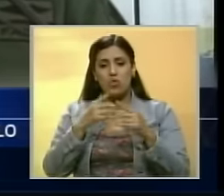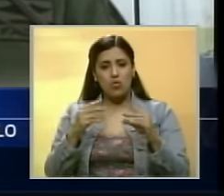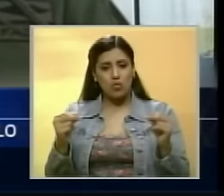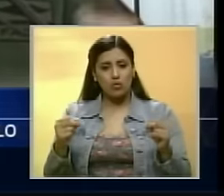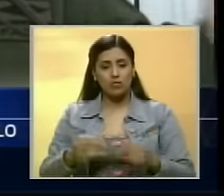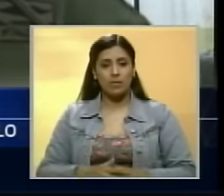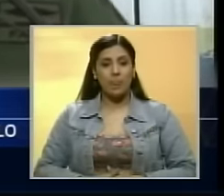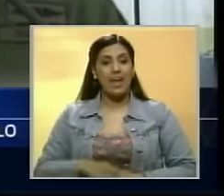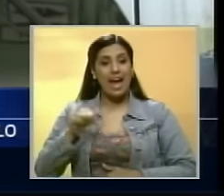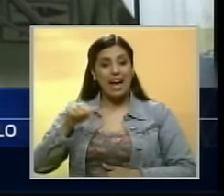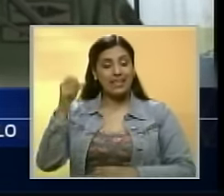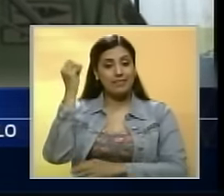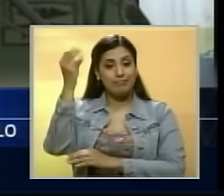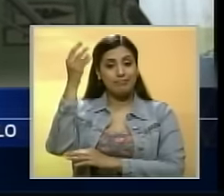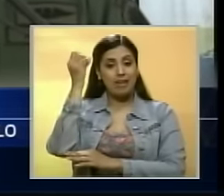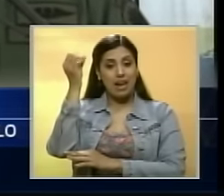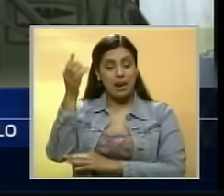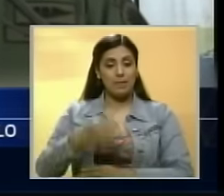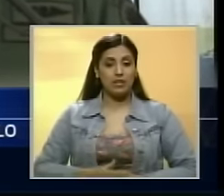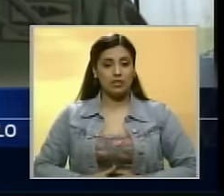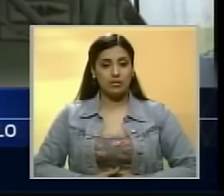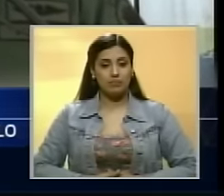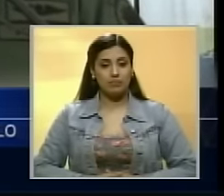so a este parlamentario